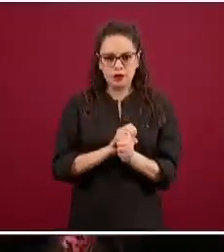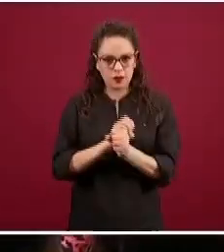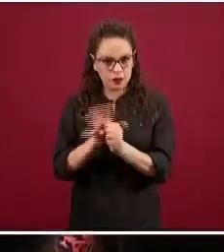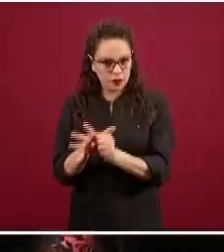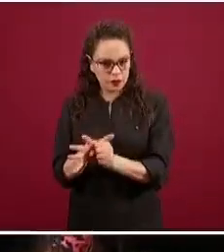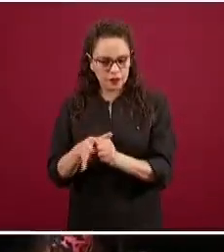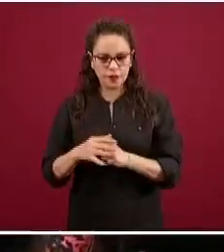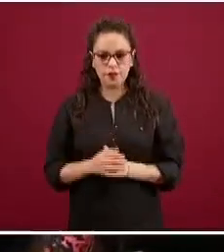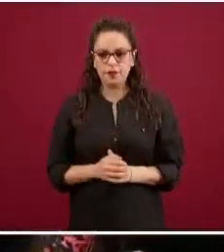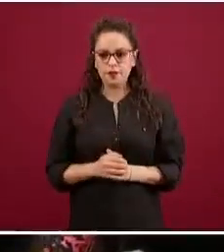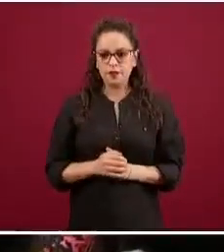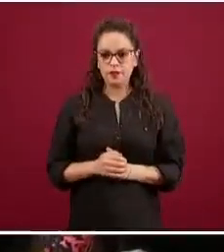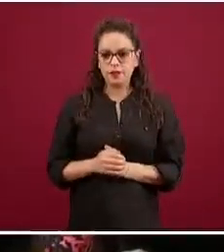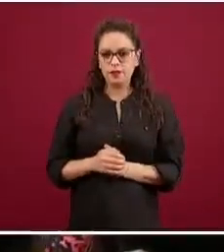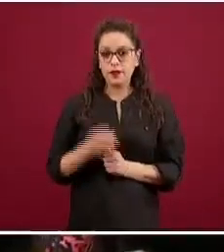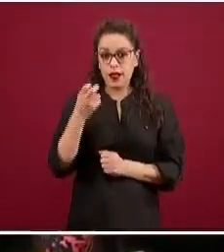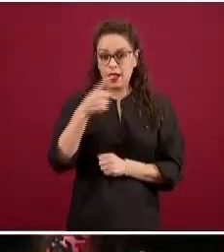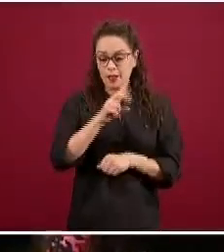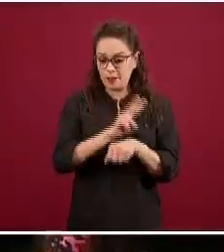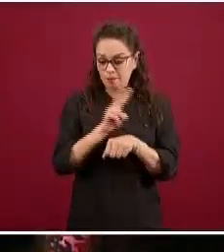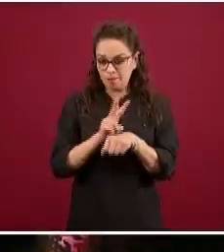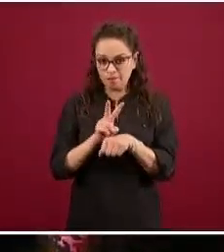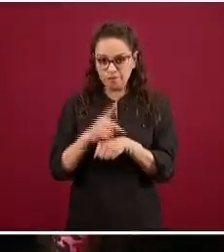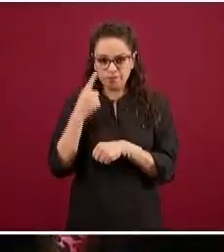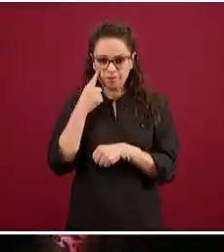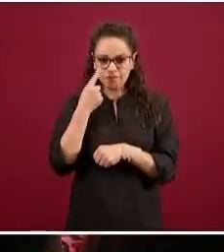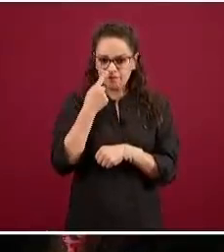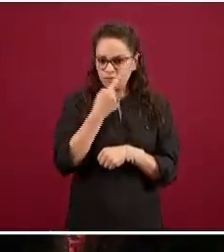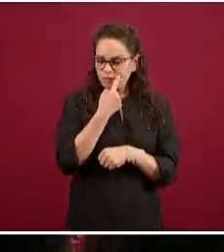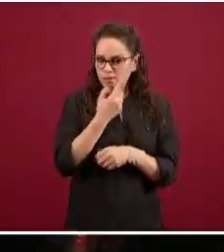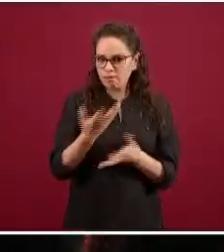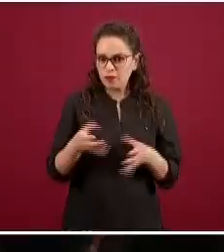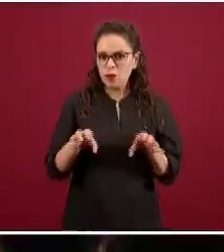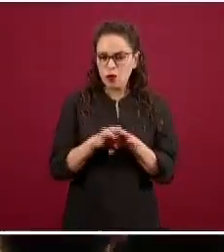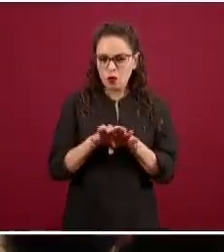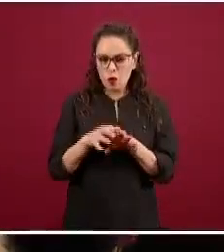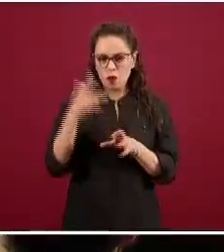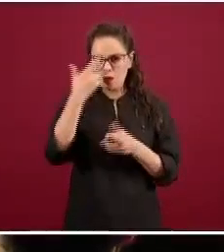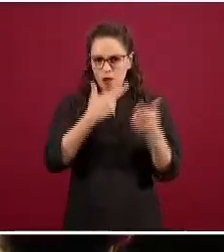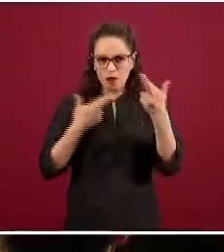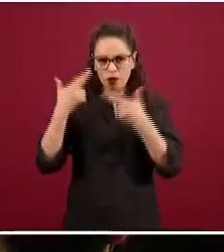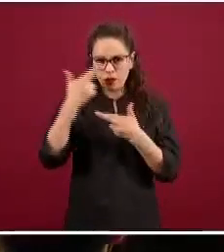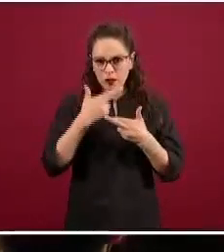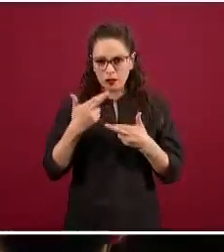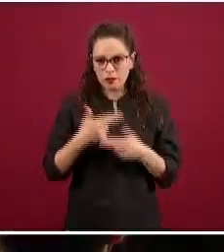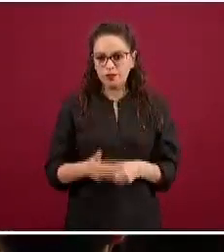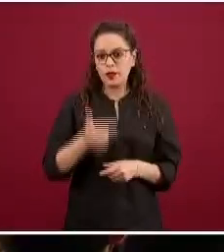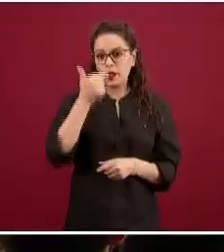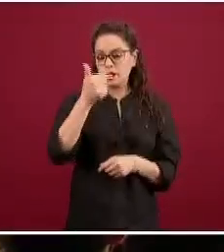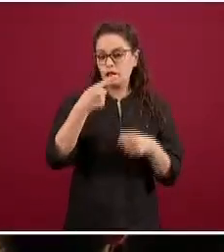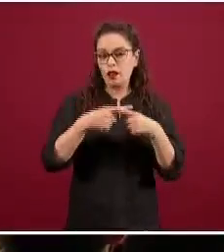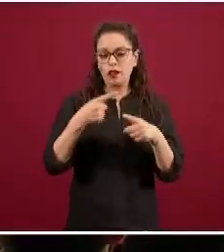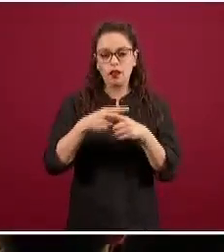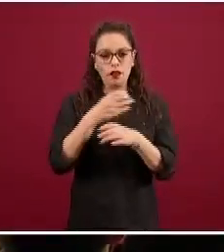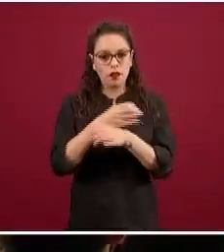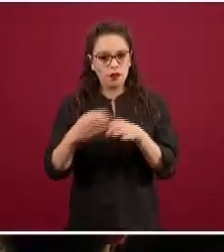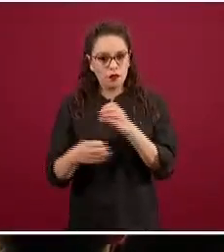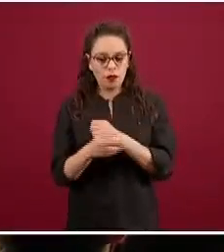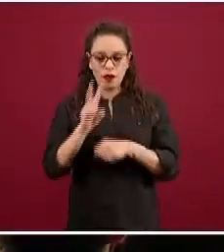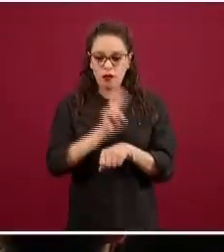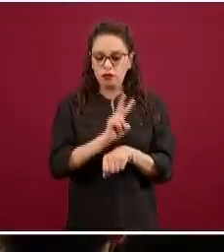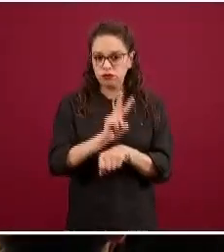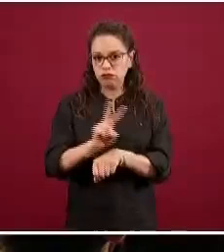un monitoreo integrado de COVID, utilizamos desde el inicio 7 elementos de la vigilancia